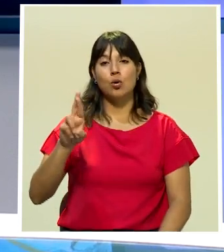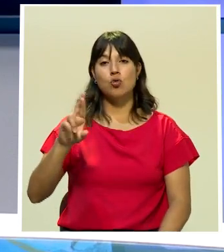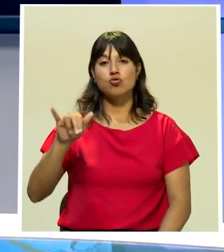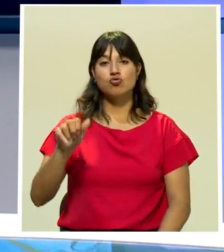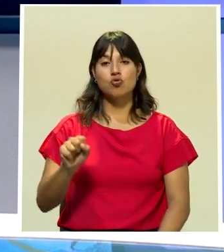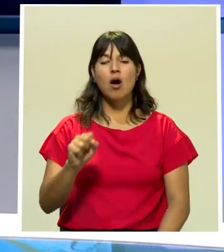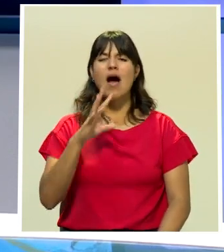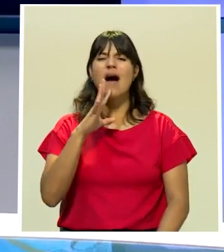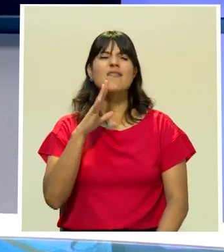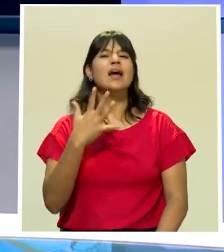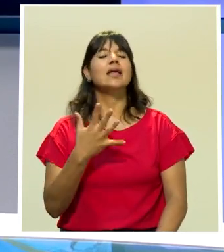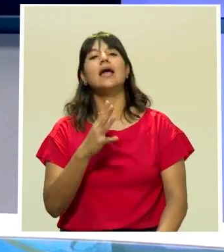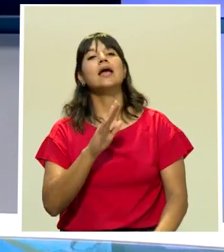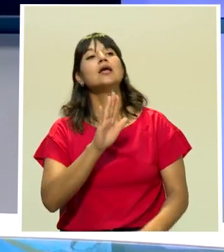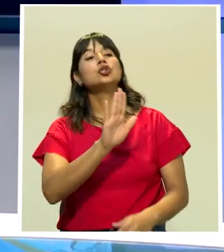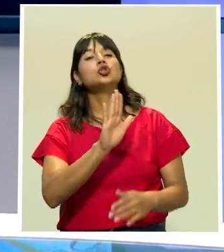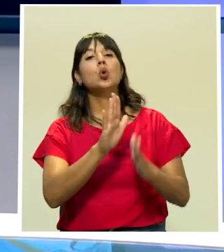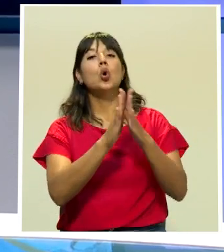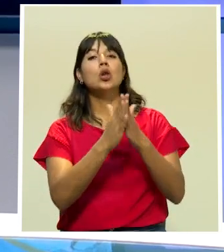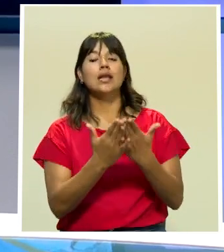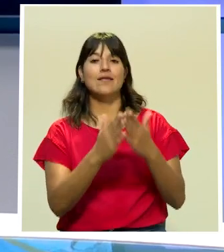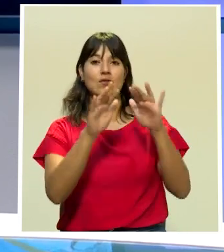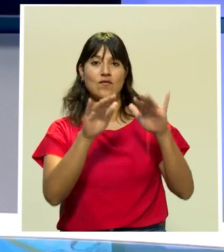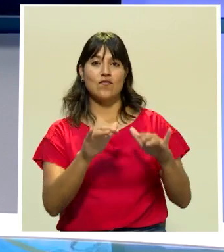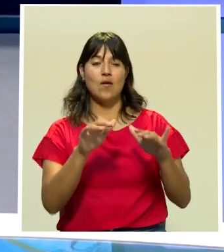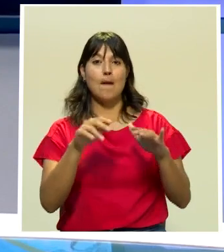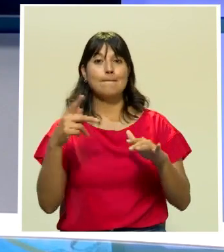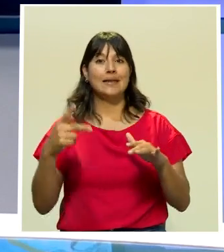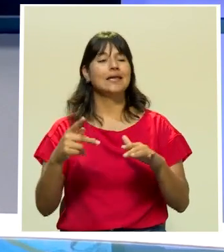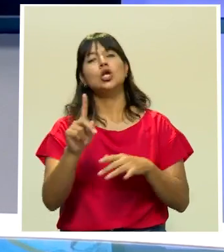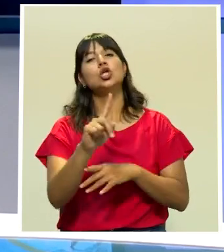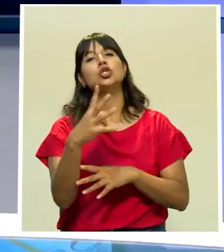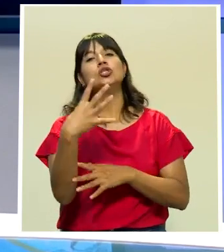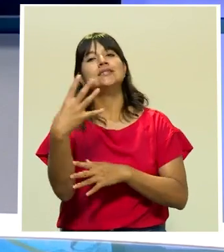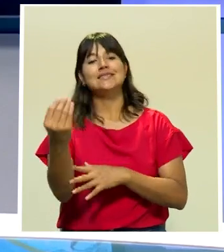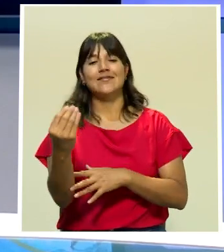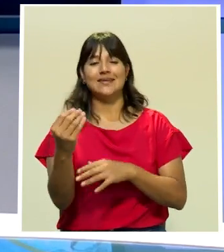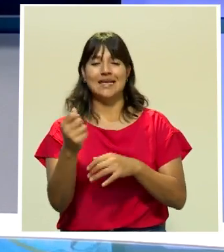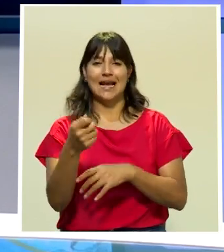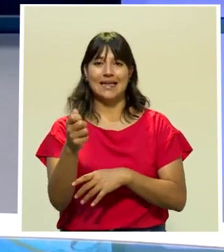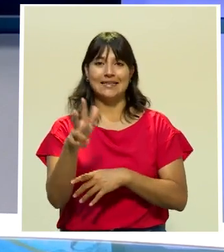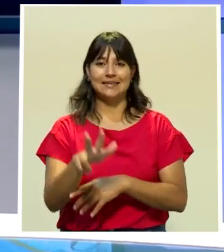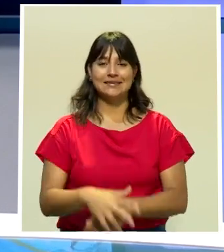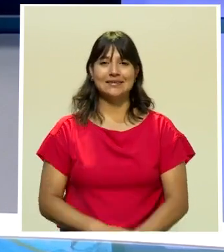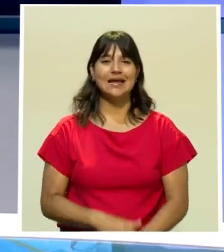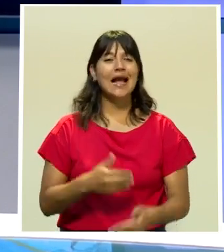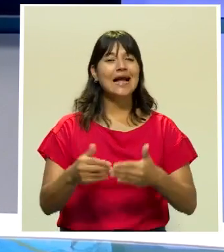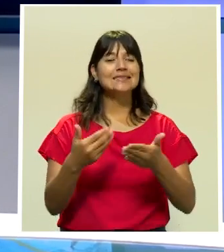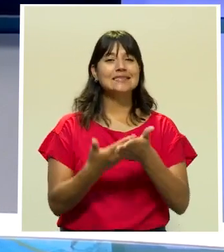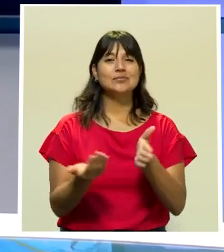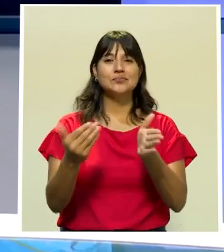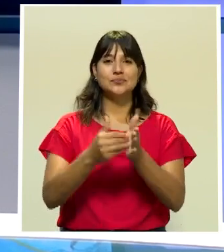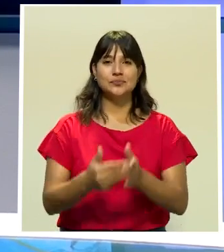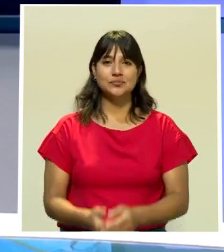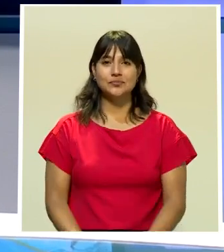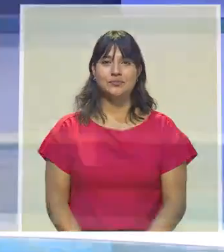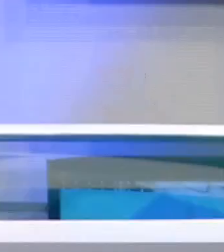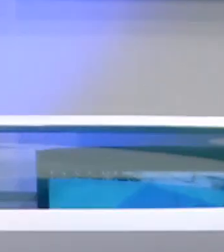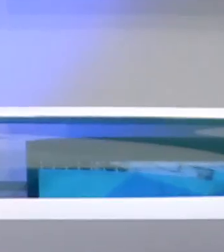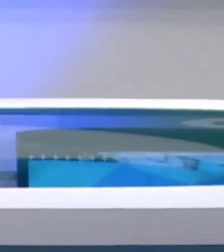la reedición de su libro de crónica Telire. No se vaya de la señal de Canal 13. Ya volvemos.